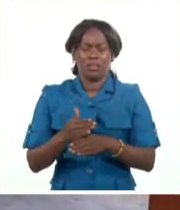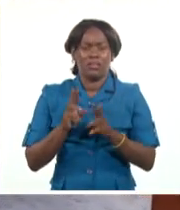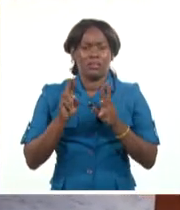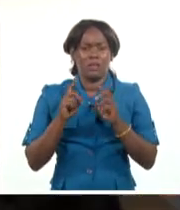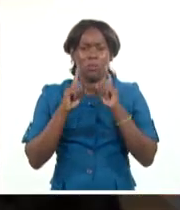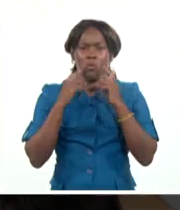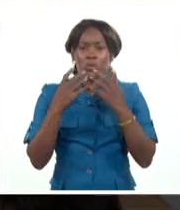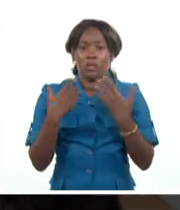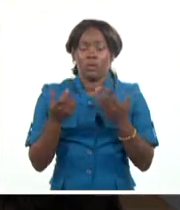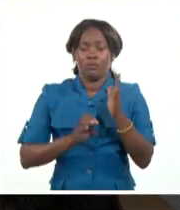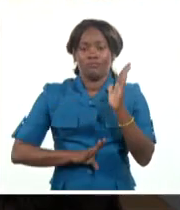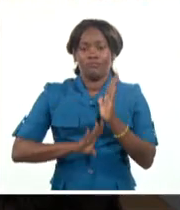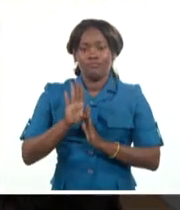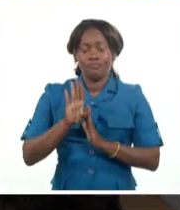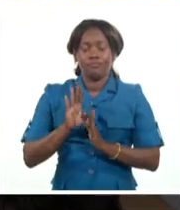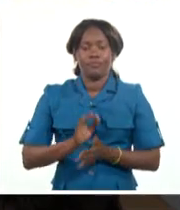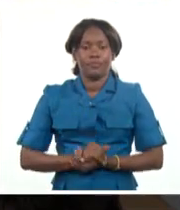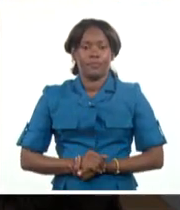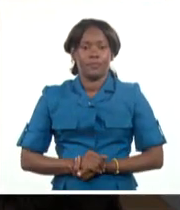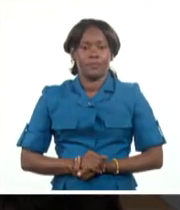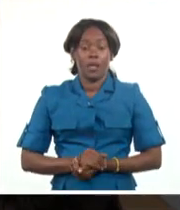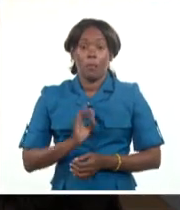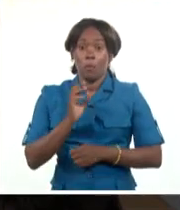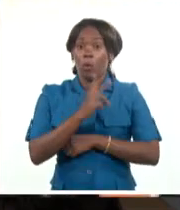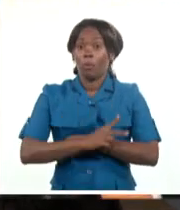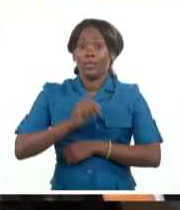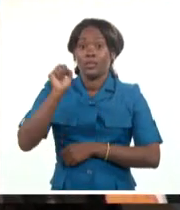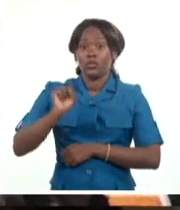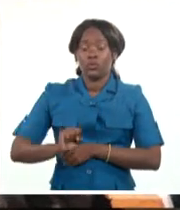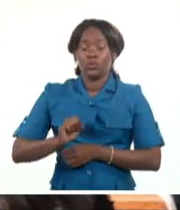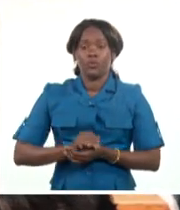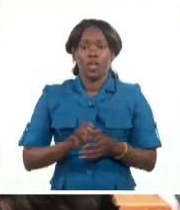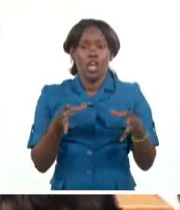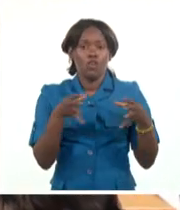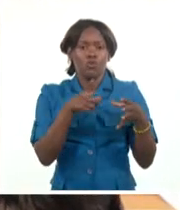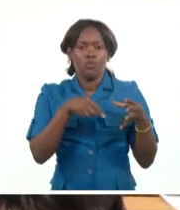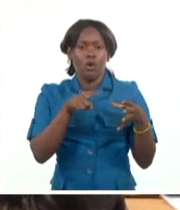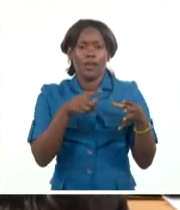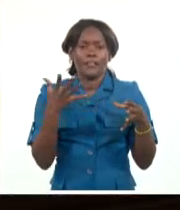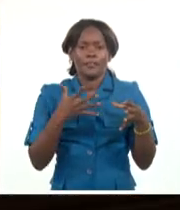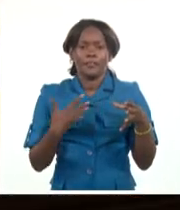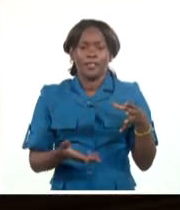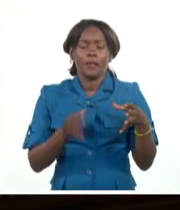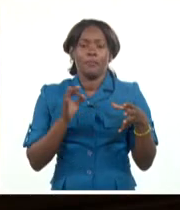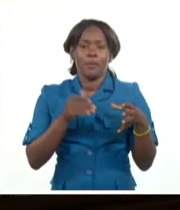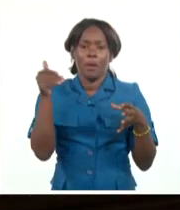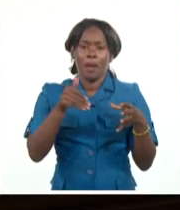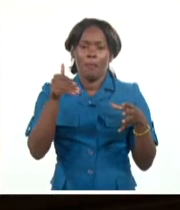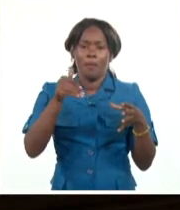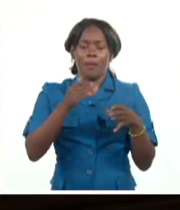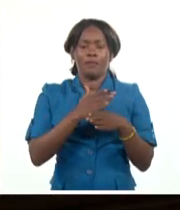importancia para los países del sur. El G77 más China está formado por naciones en vías de desarrollo